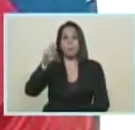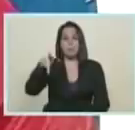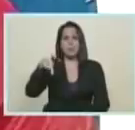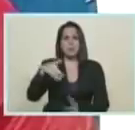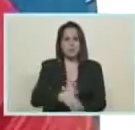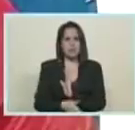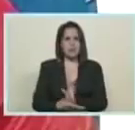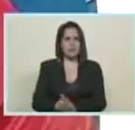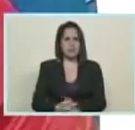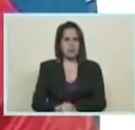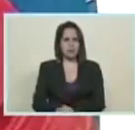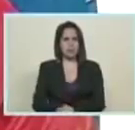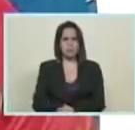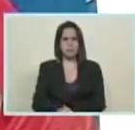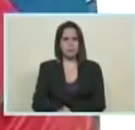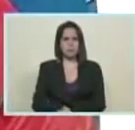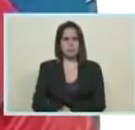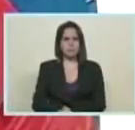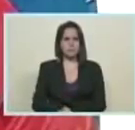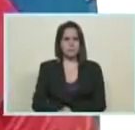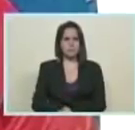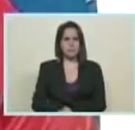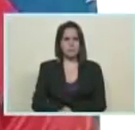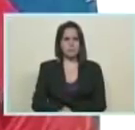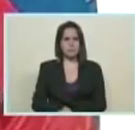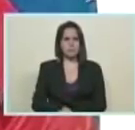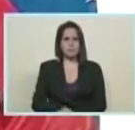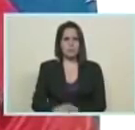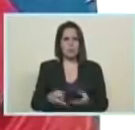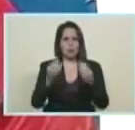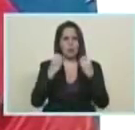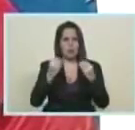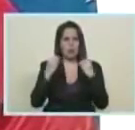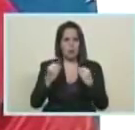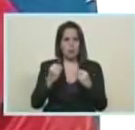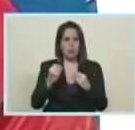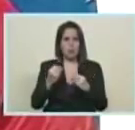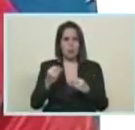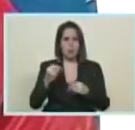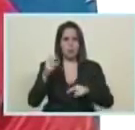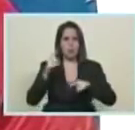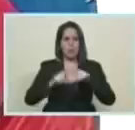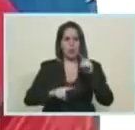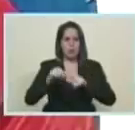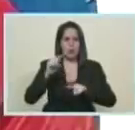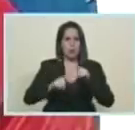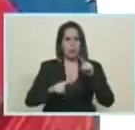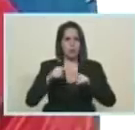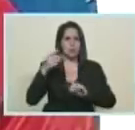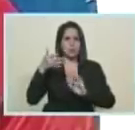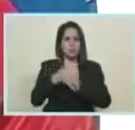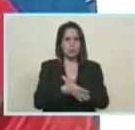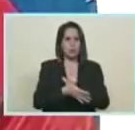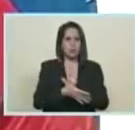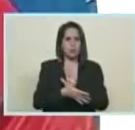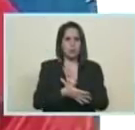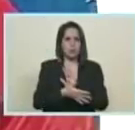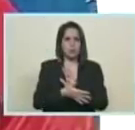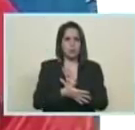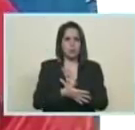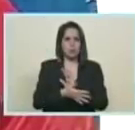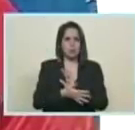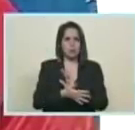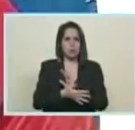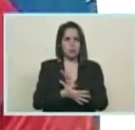En el marco de los acuerdos de la OPEP, tenemos que aumentar por lo menos 1 millón de barriles diarios más de lo que estamos produciendo